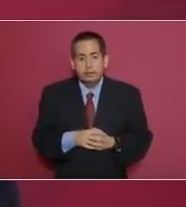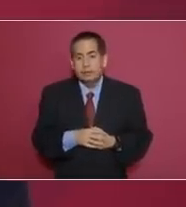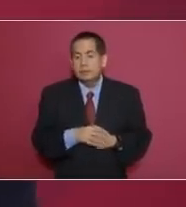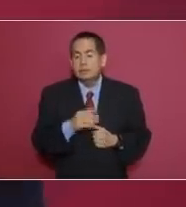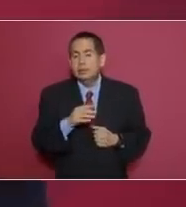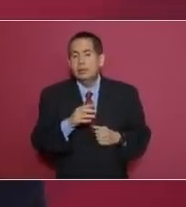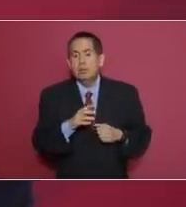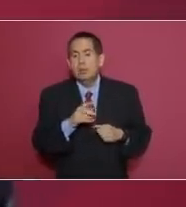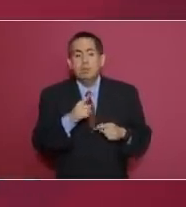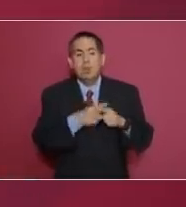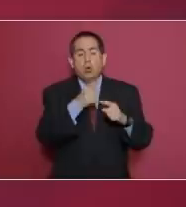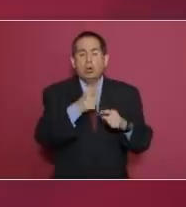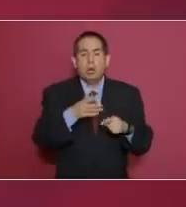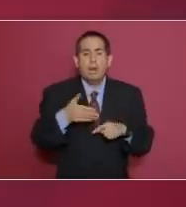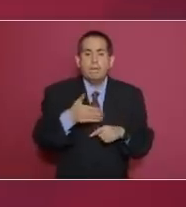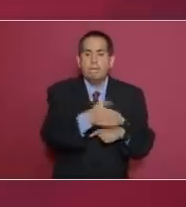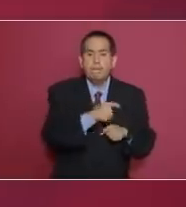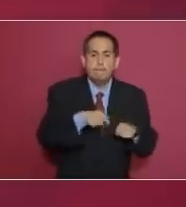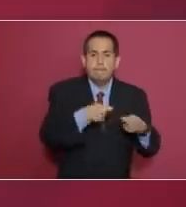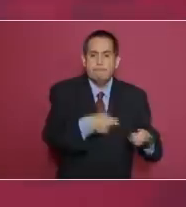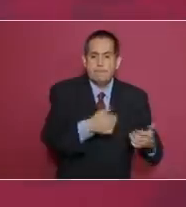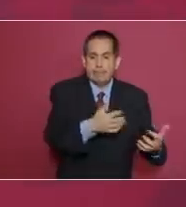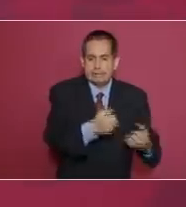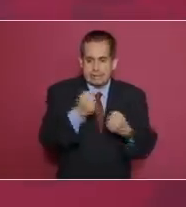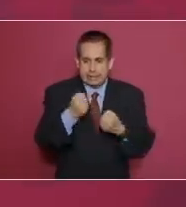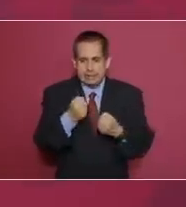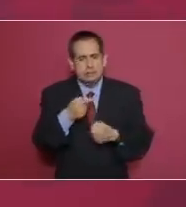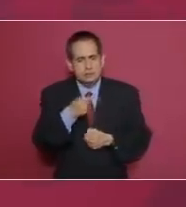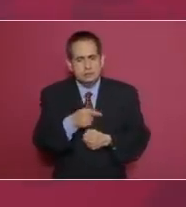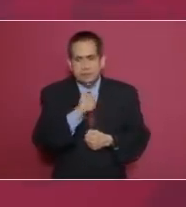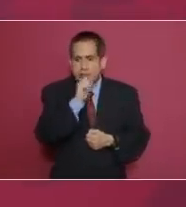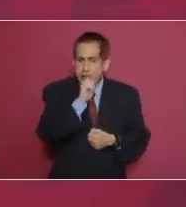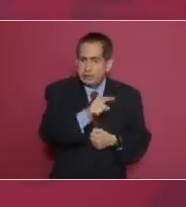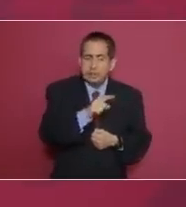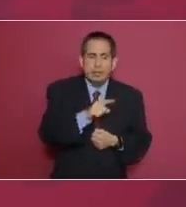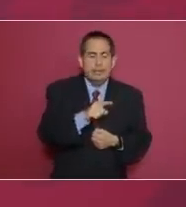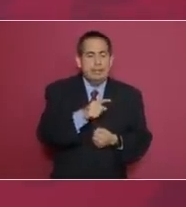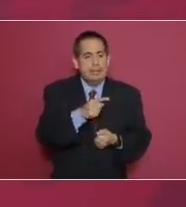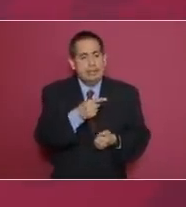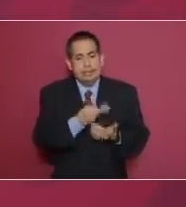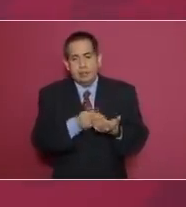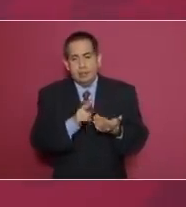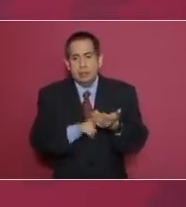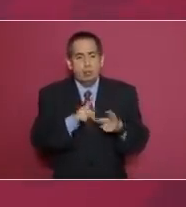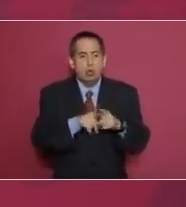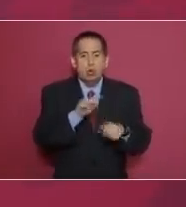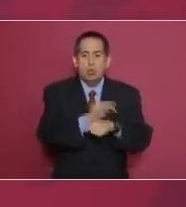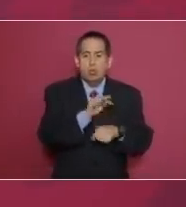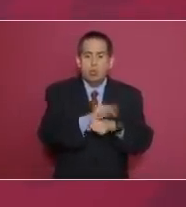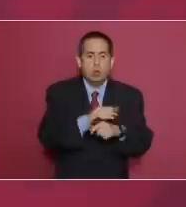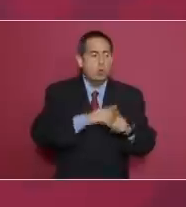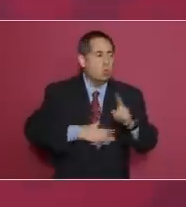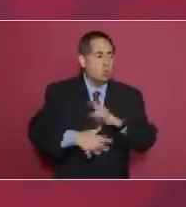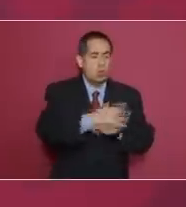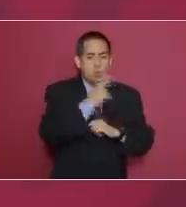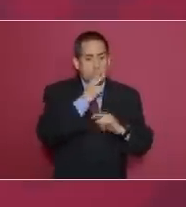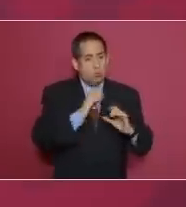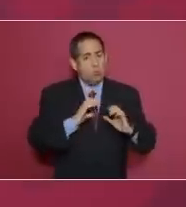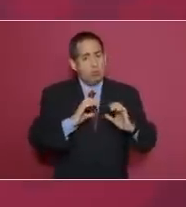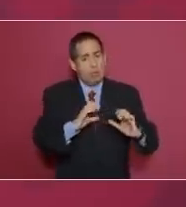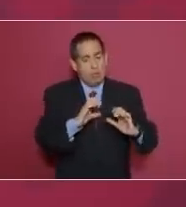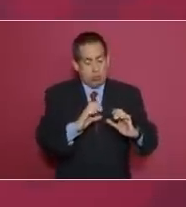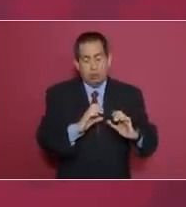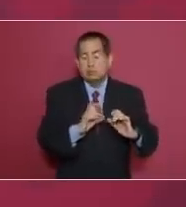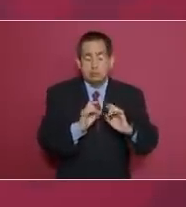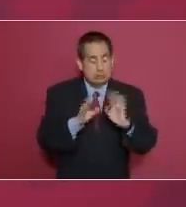por la pesca y al mismo tiempo por la protección del medio ambiente,